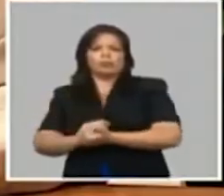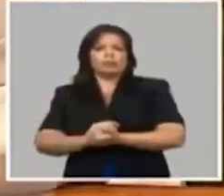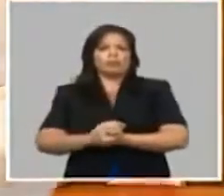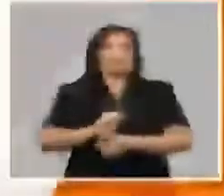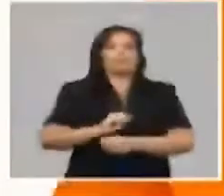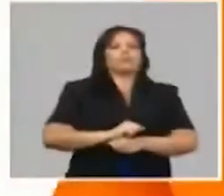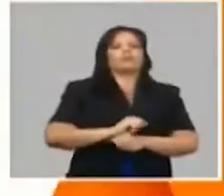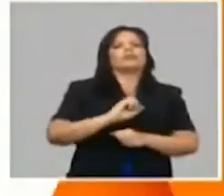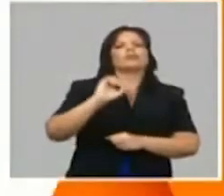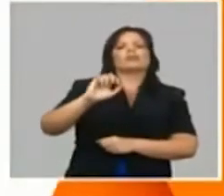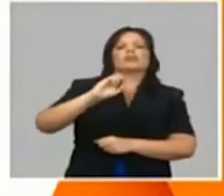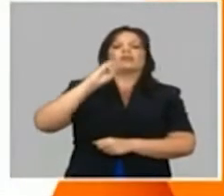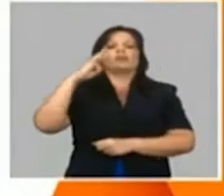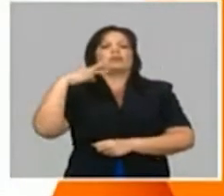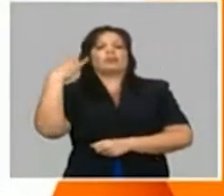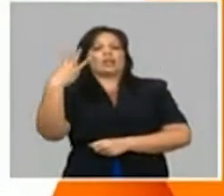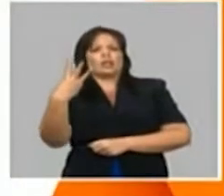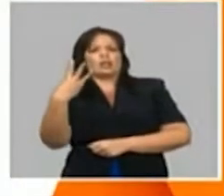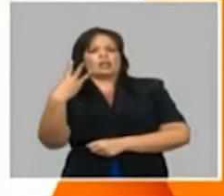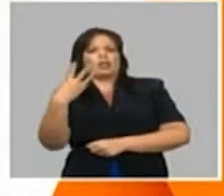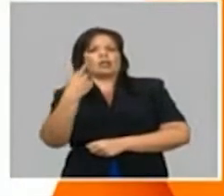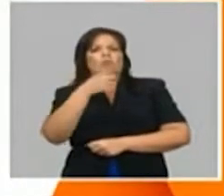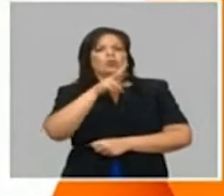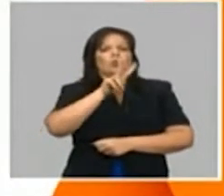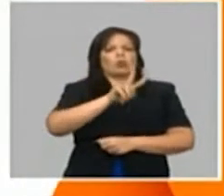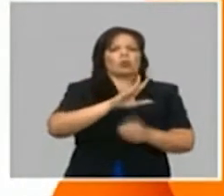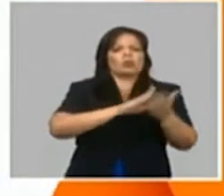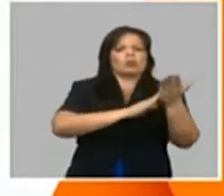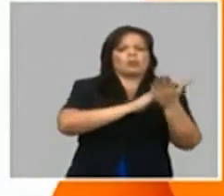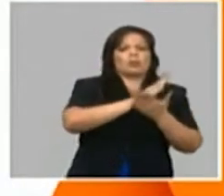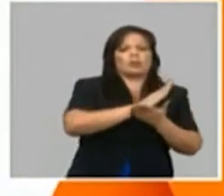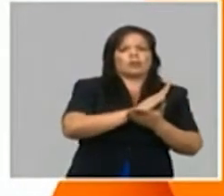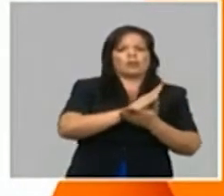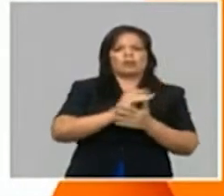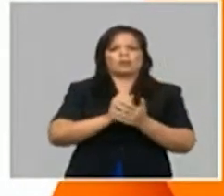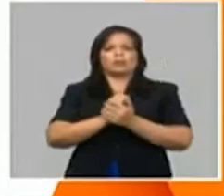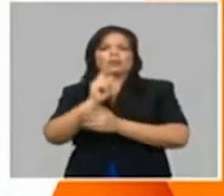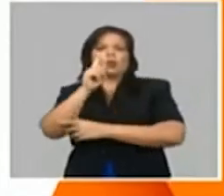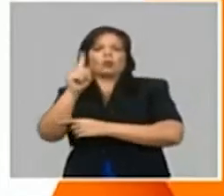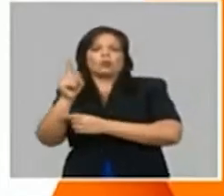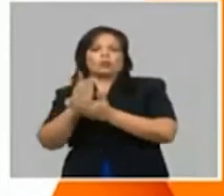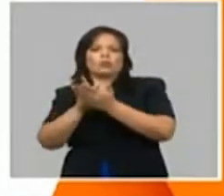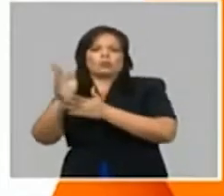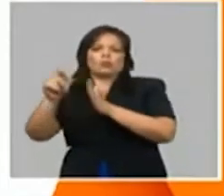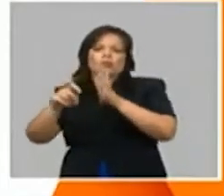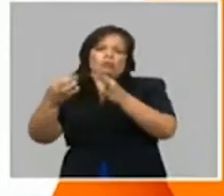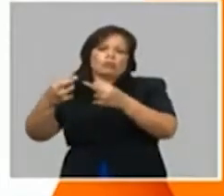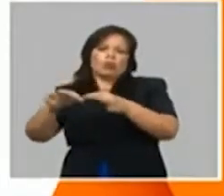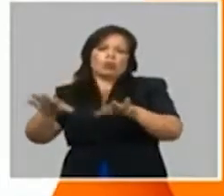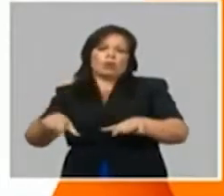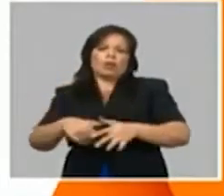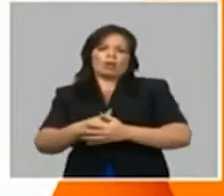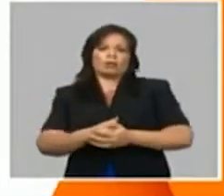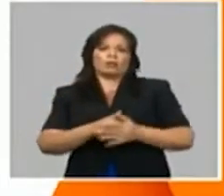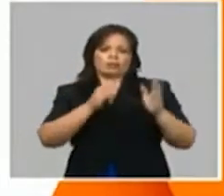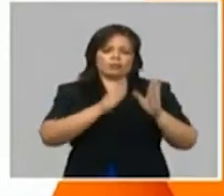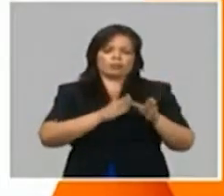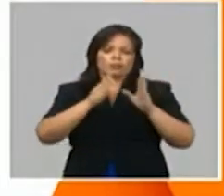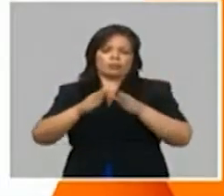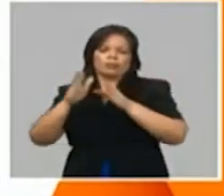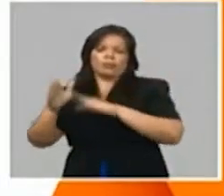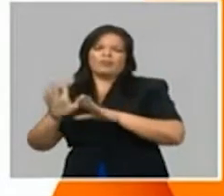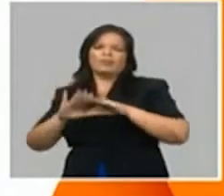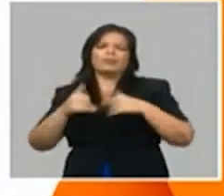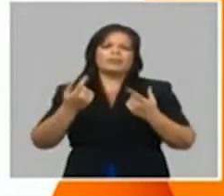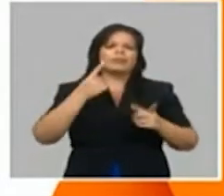1 se modifica y pasan 11 a la normalidad. Ahora bien, ¿a qué han estado dirigidas y